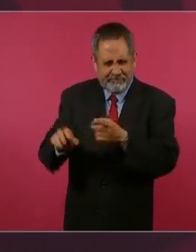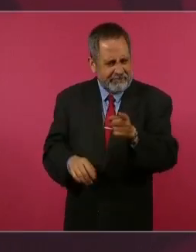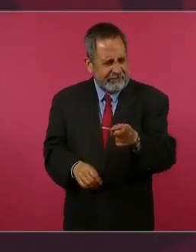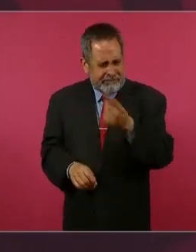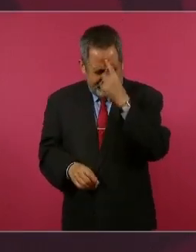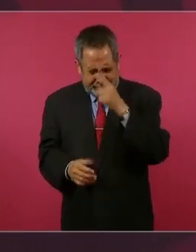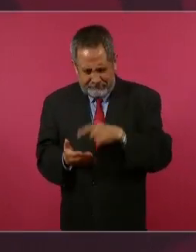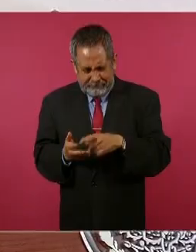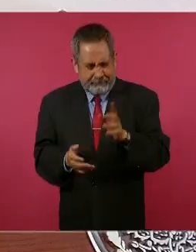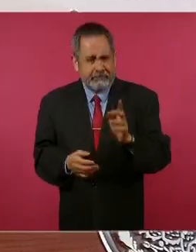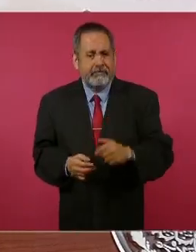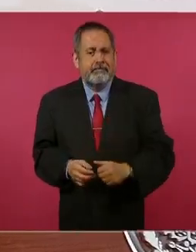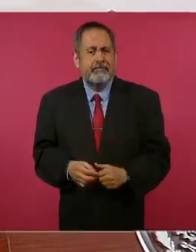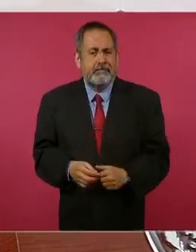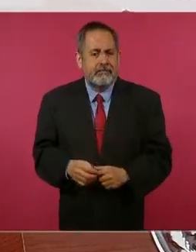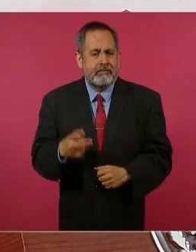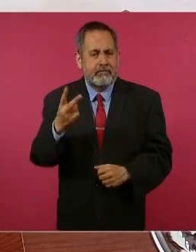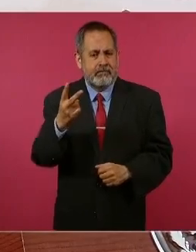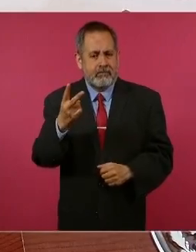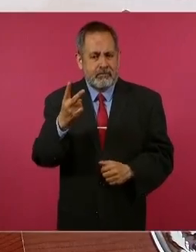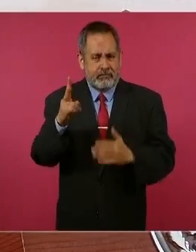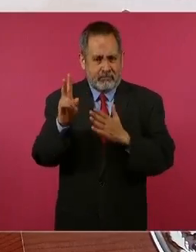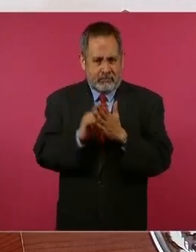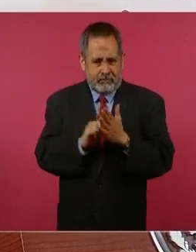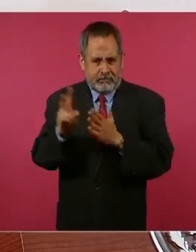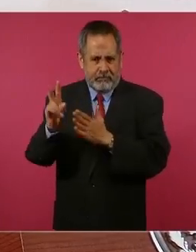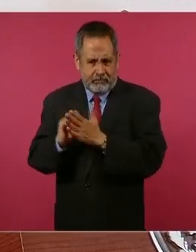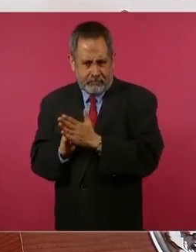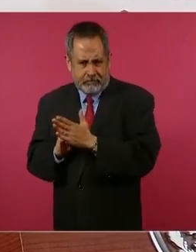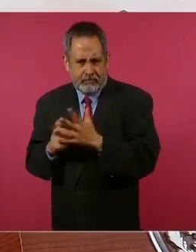dos bimestres